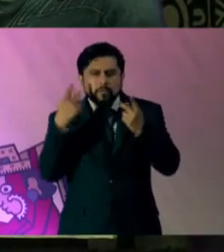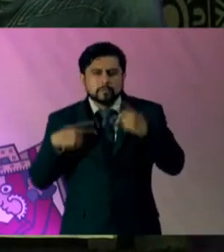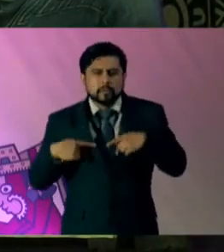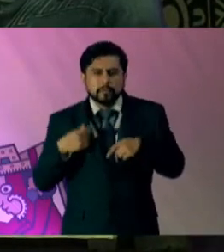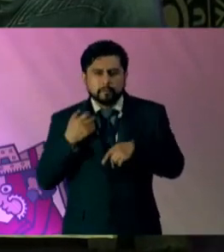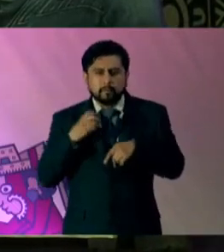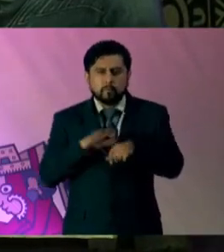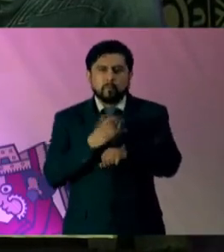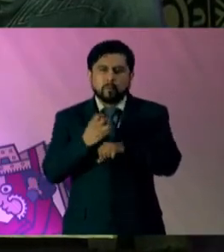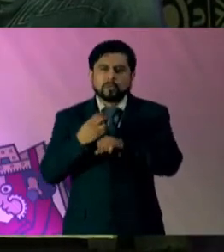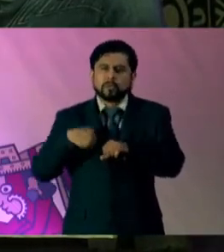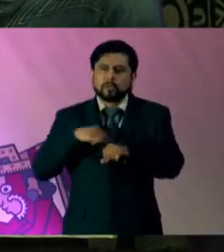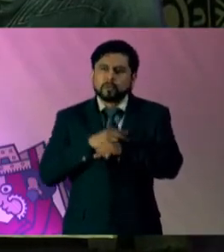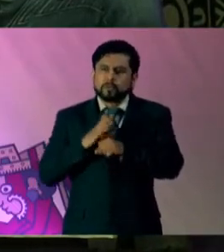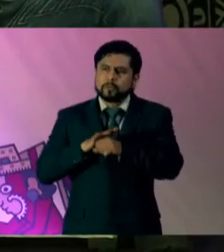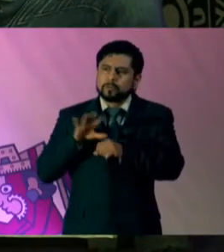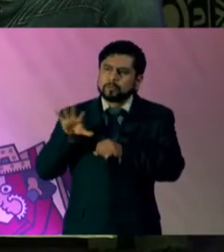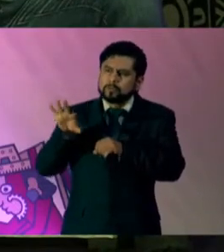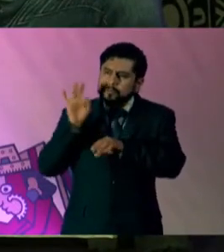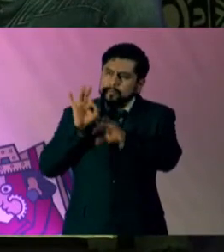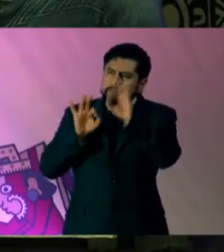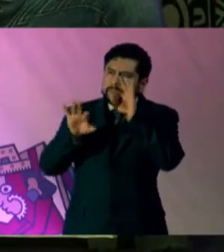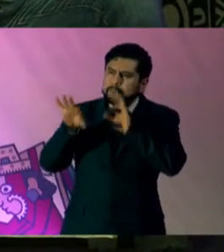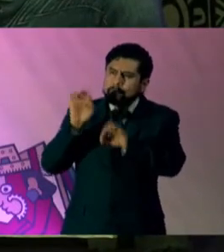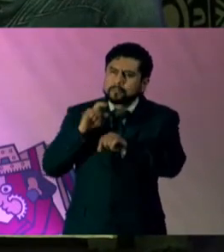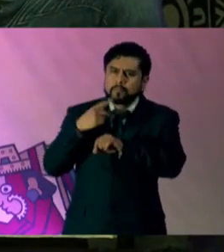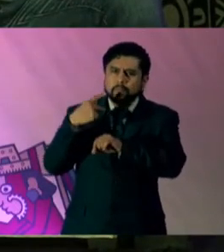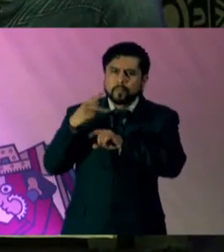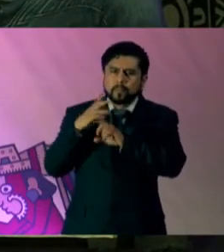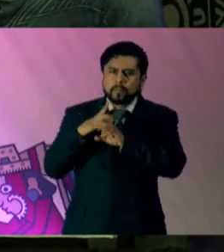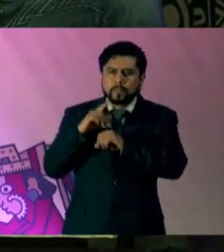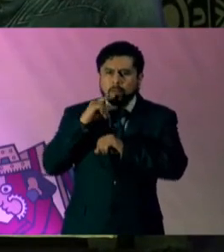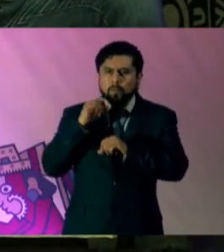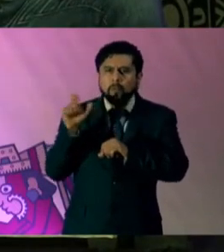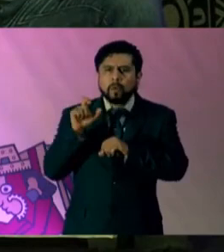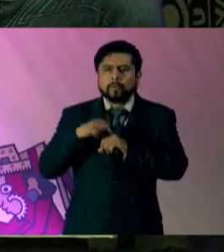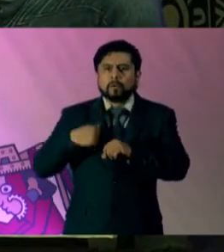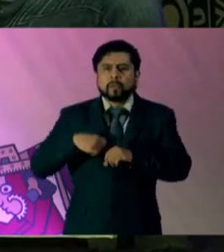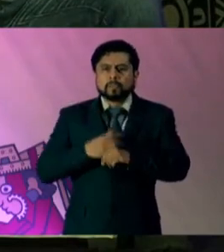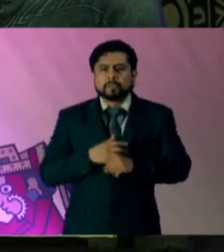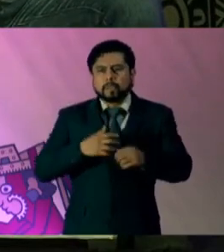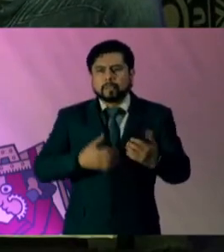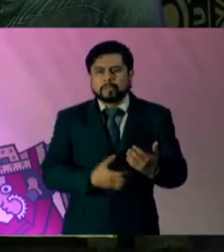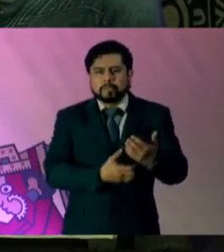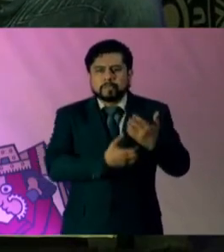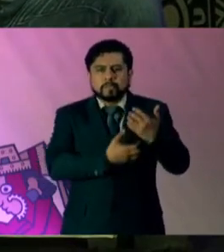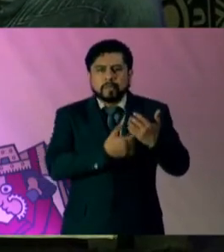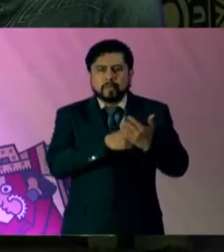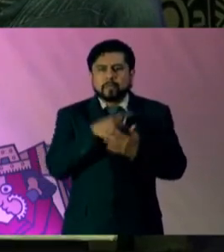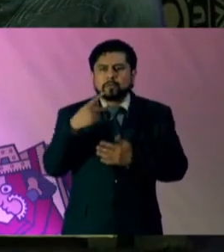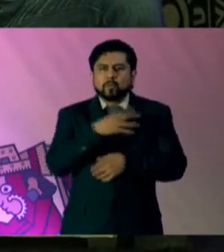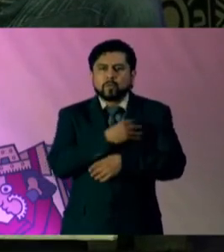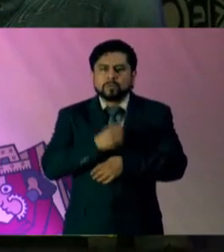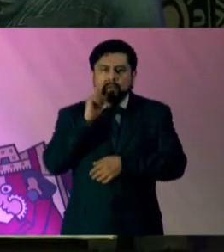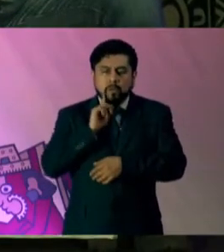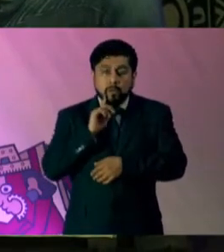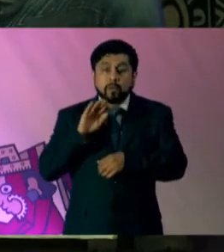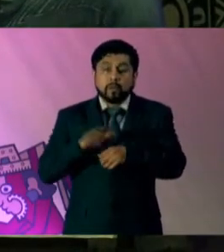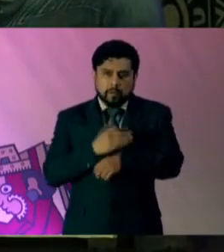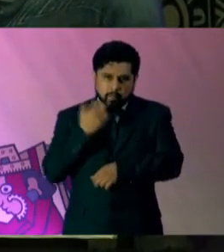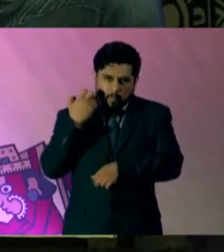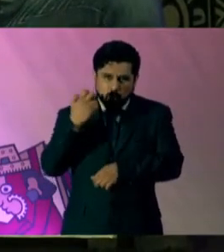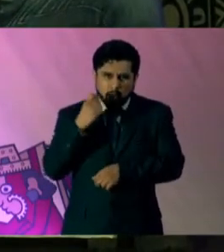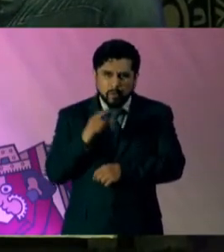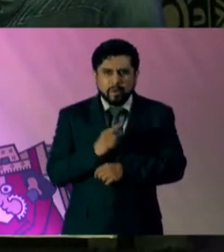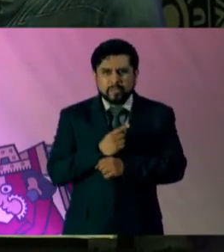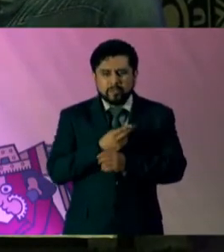dibujo en el que está cargando a su niña y esa es la razón por la que no están tan grandes como